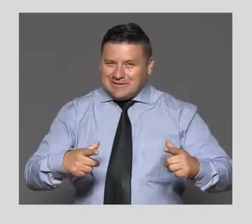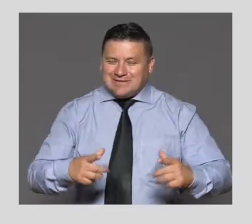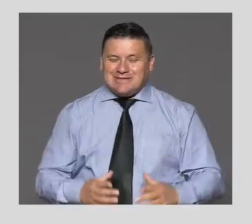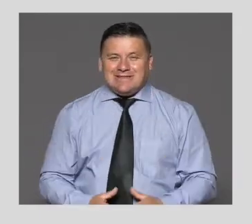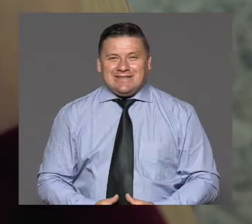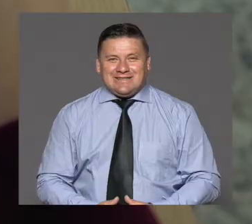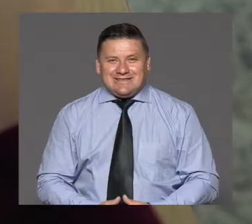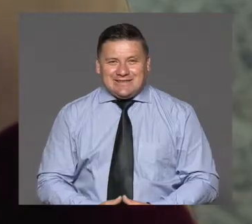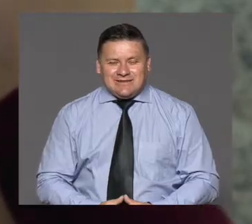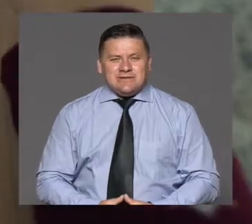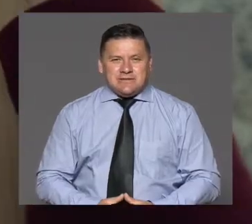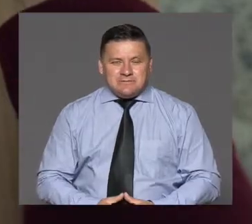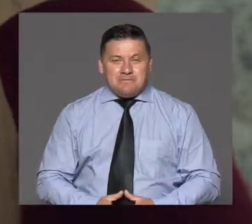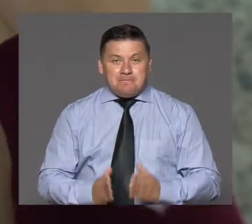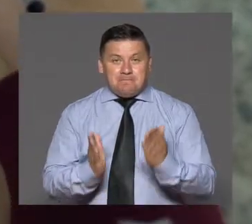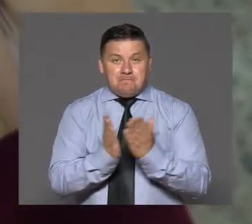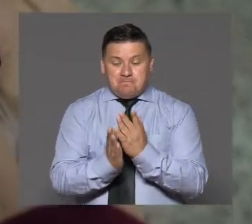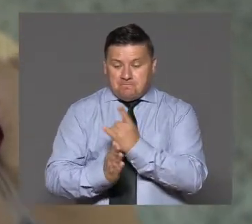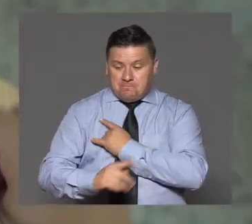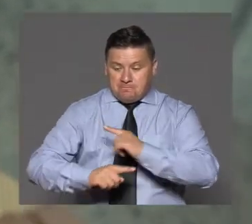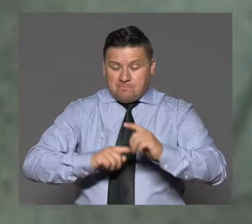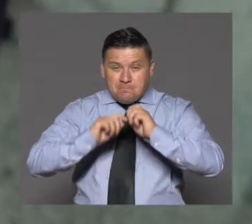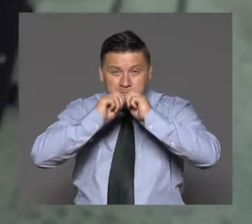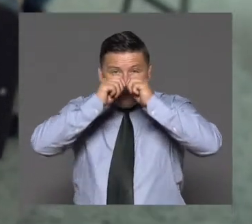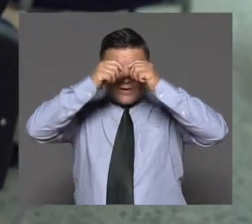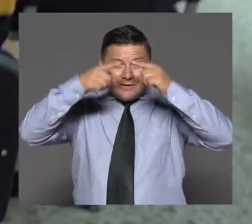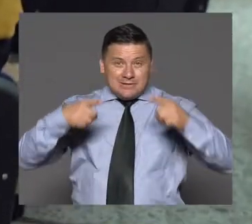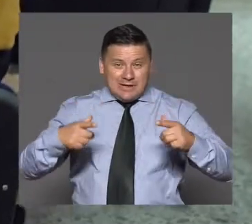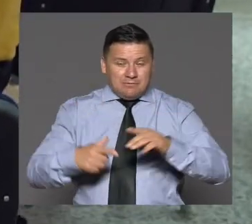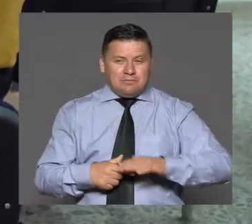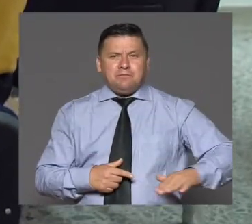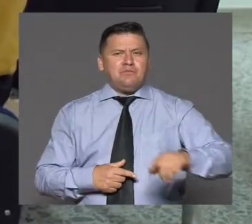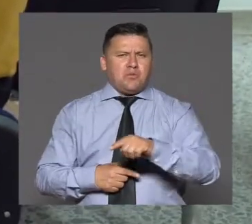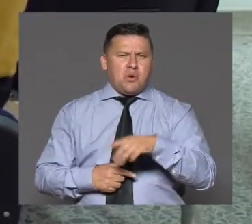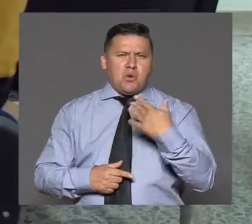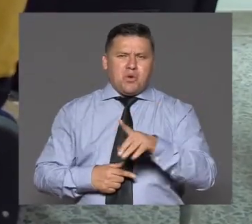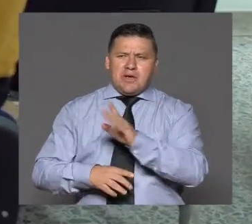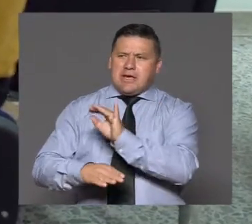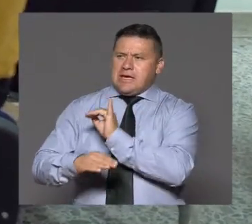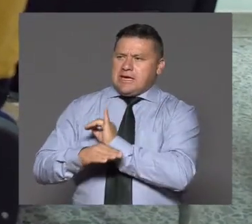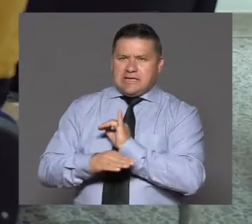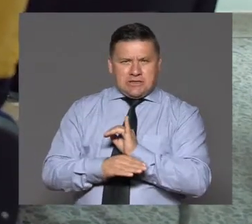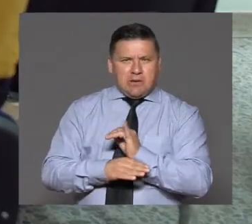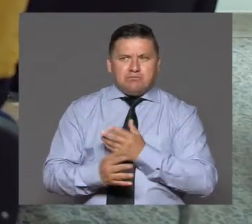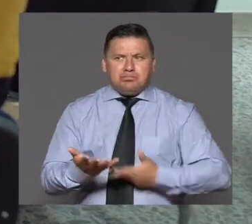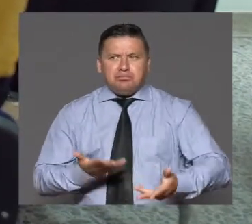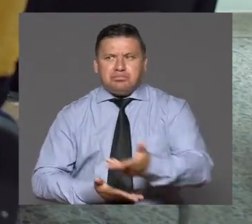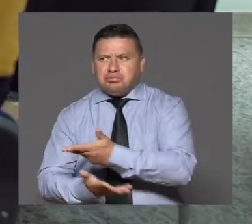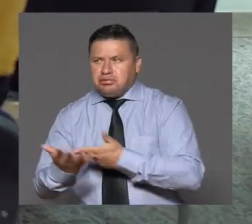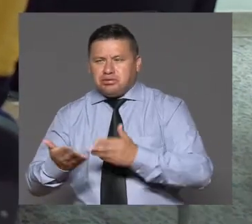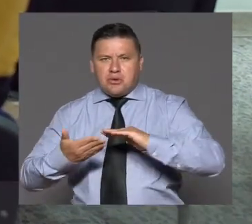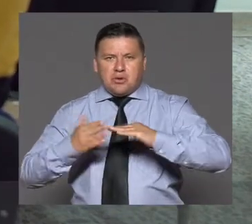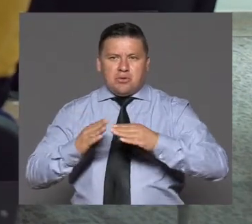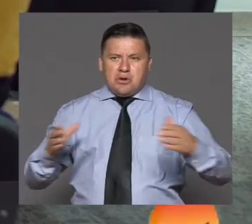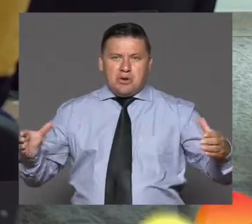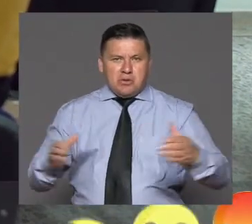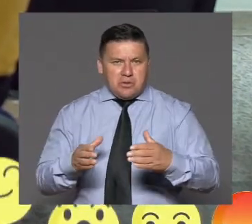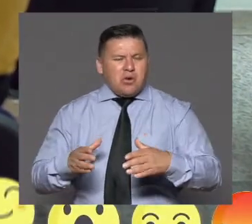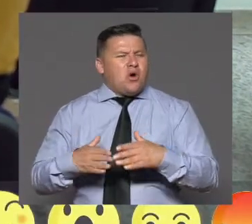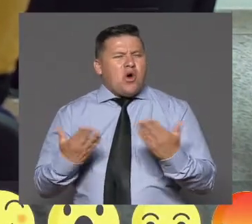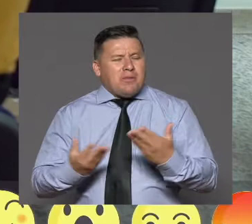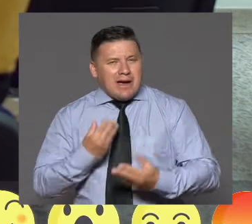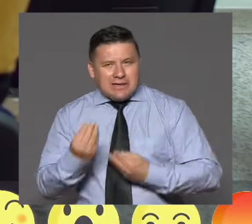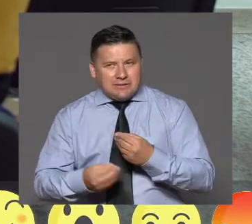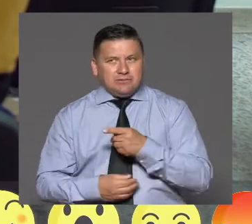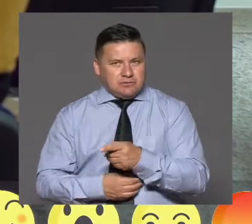pública. La Escuela Superior de Administración Pública es una institución que interactúa con su comunidad. ¿Y cómo lo